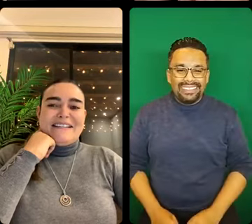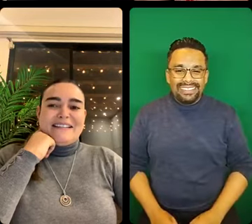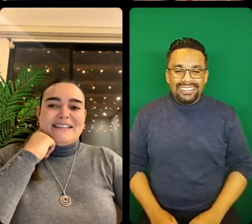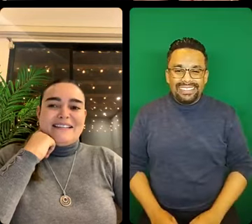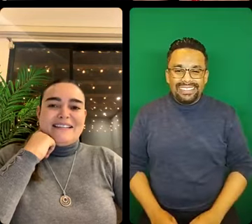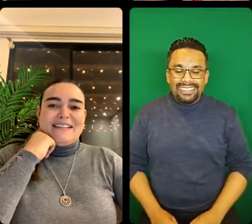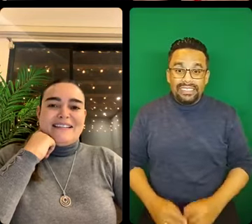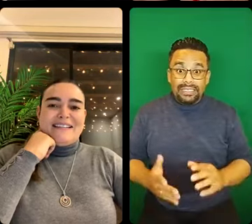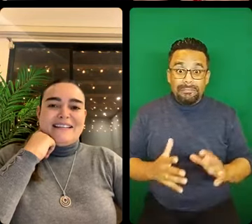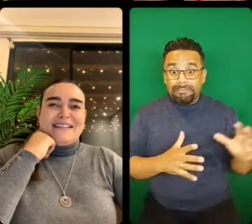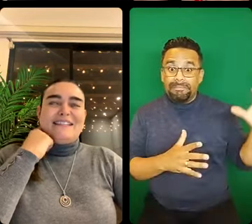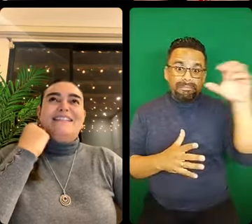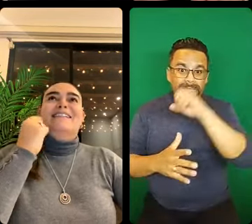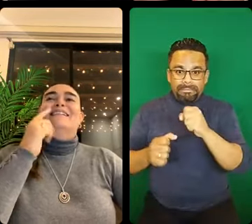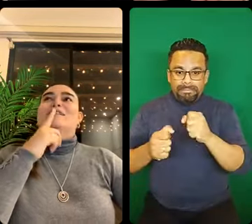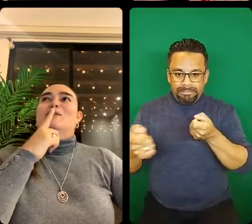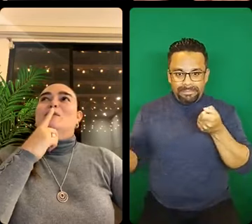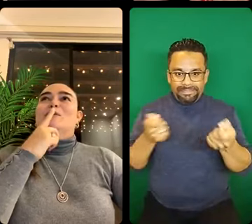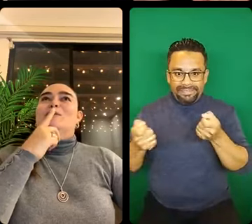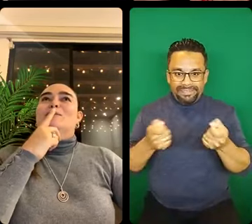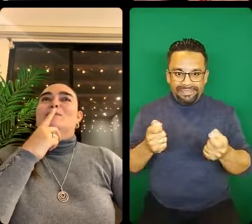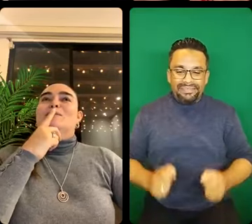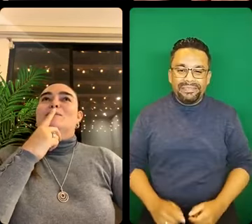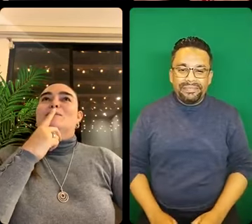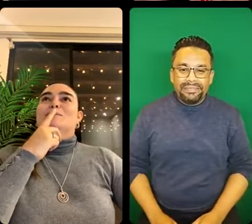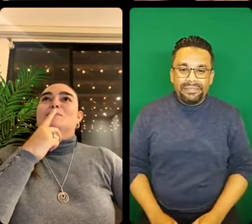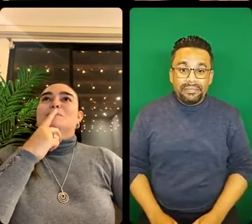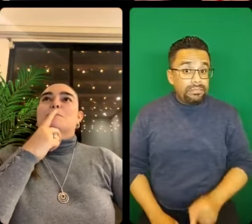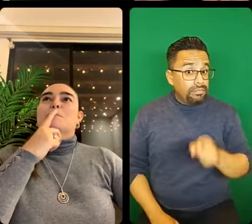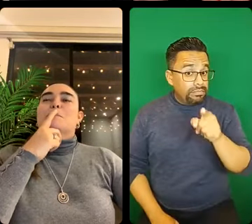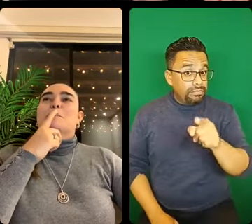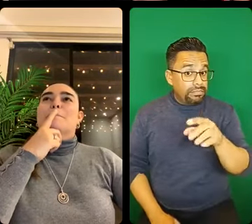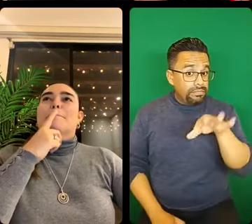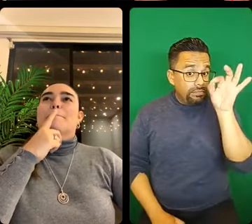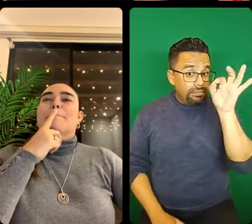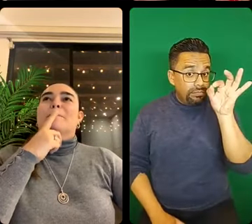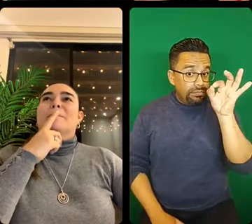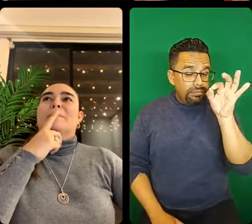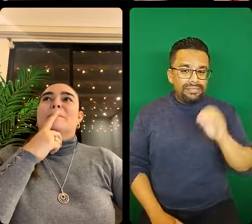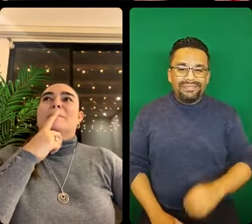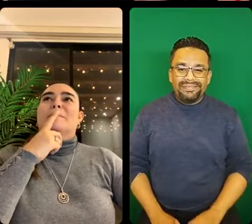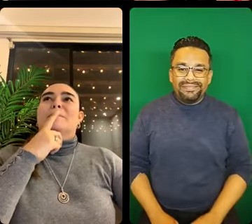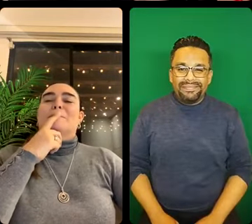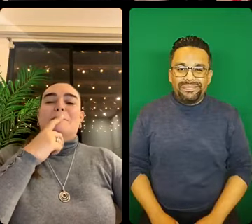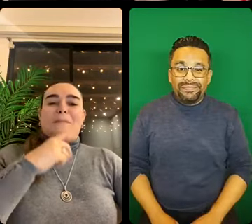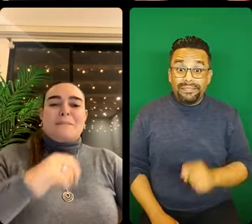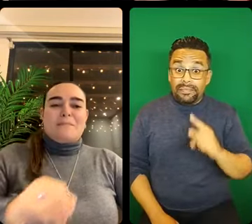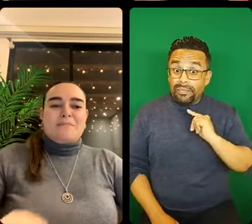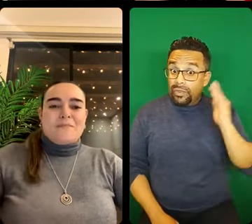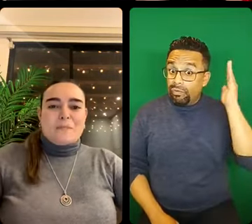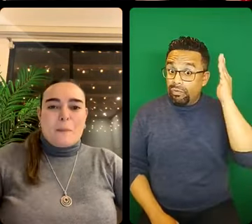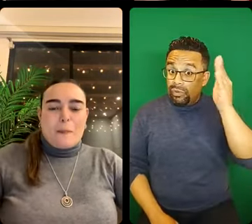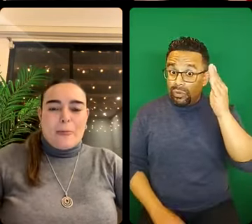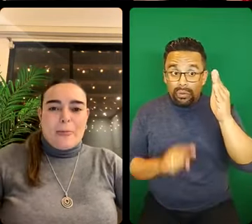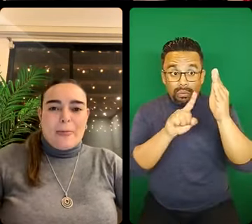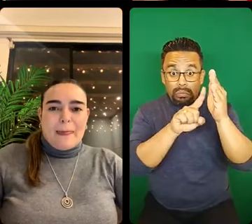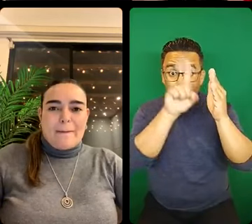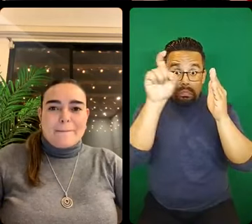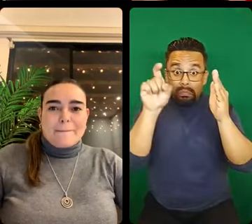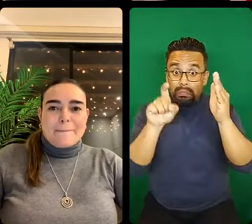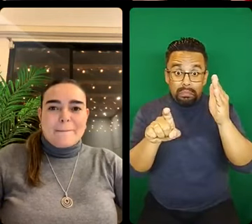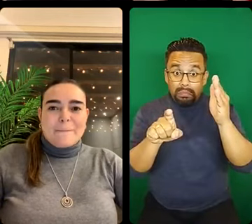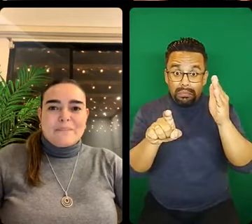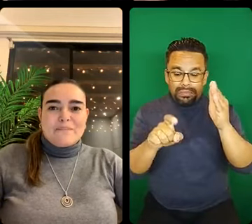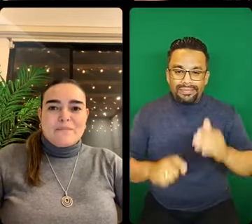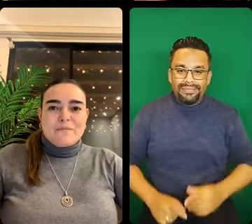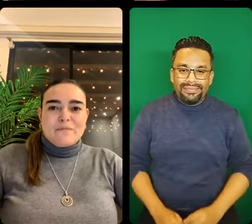el Control, Angélica María Roa, Tú Eliges, Ellen Sánchez, Un Futuro que No Conocí, Keiri Alejandra